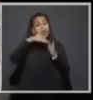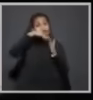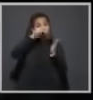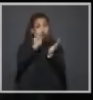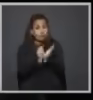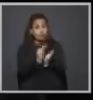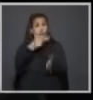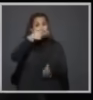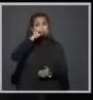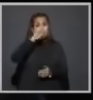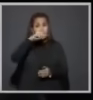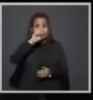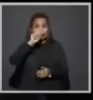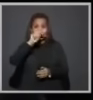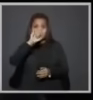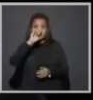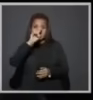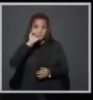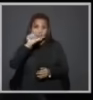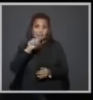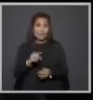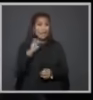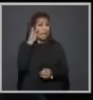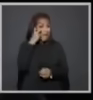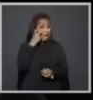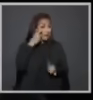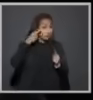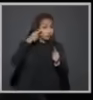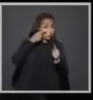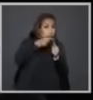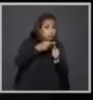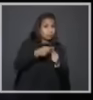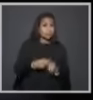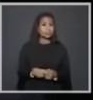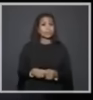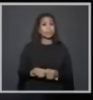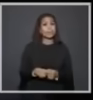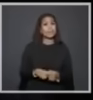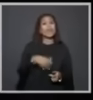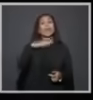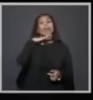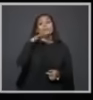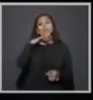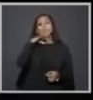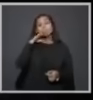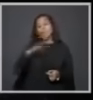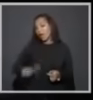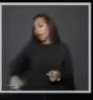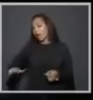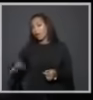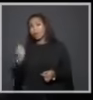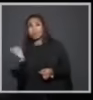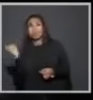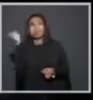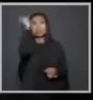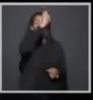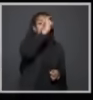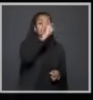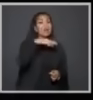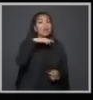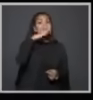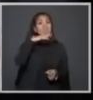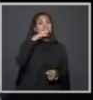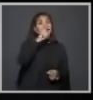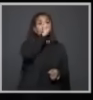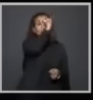clave de todo. Porque la corrupción no se da de abajo hacia arriba. La corrupción se da